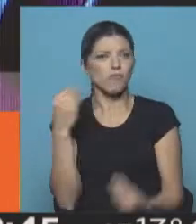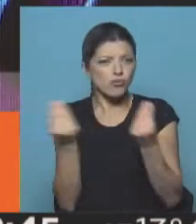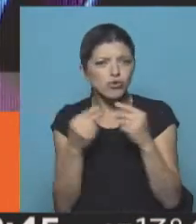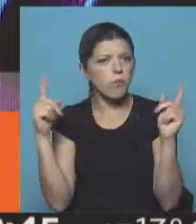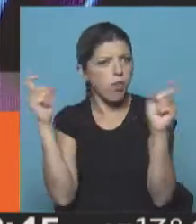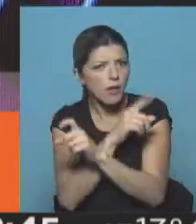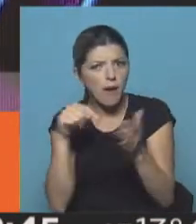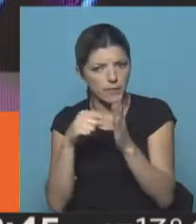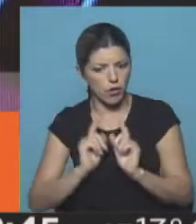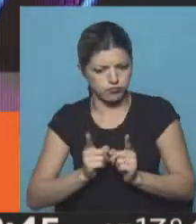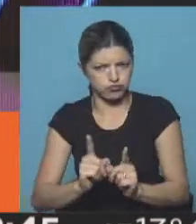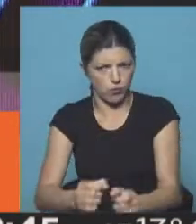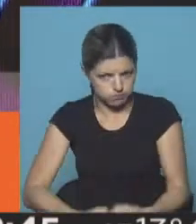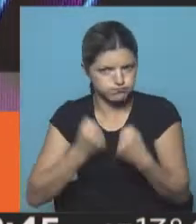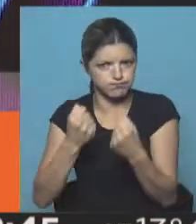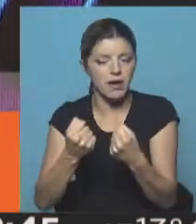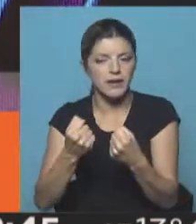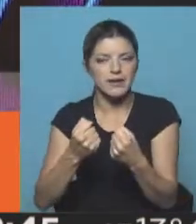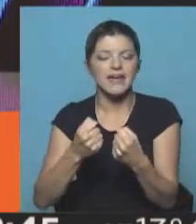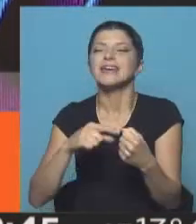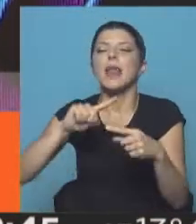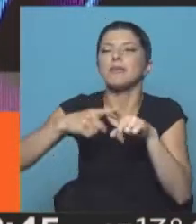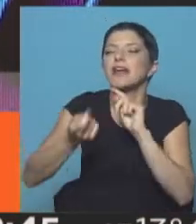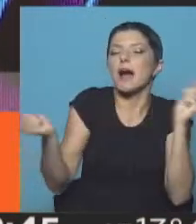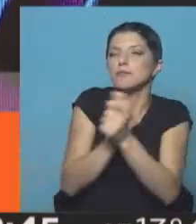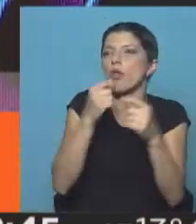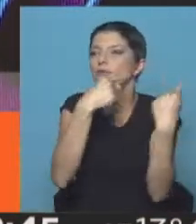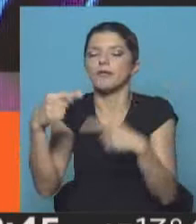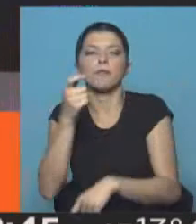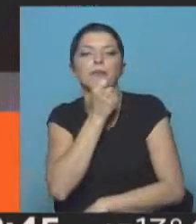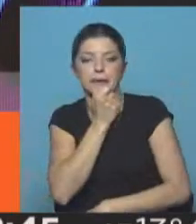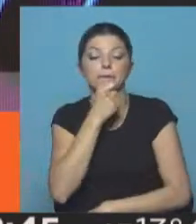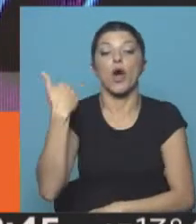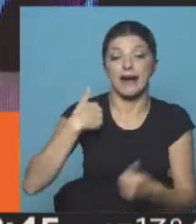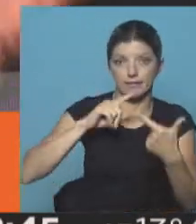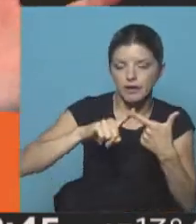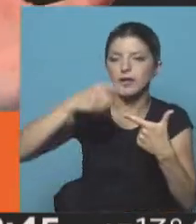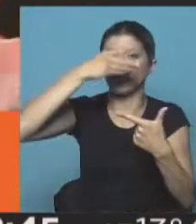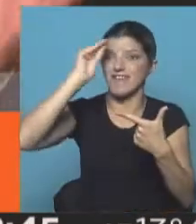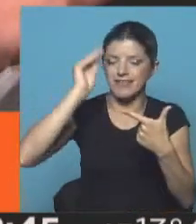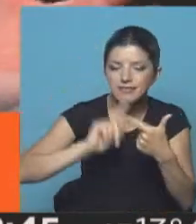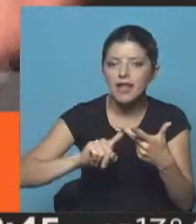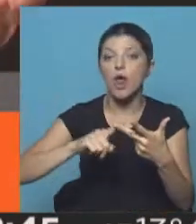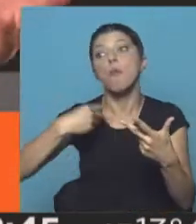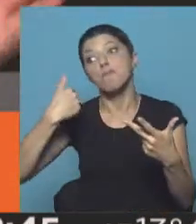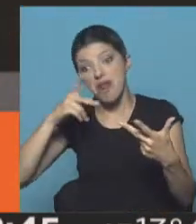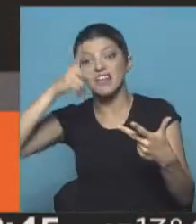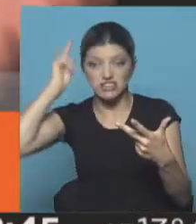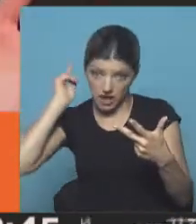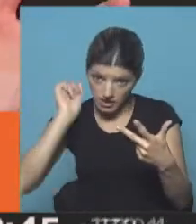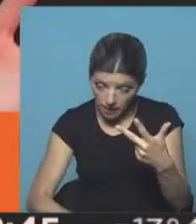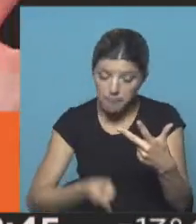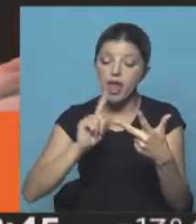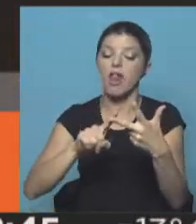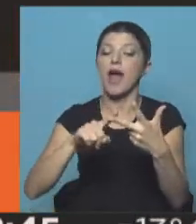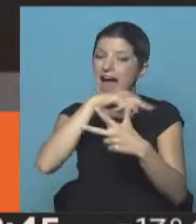el cambio político vino por otro lado. El cambio político vino por Argentina, vino por Brasil, seguramente venga por Chile, donde Piñera tiene grandes chances